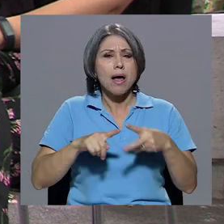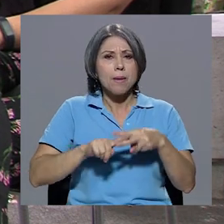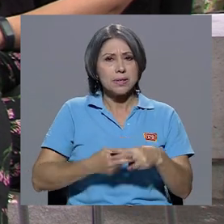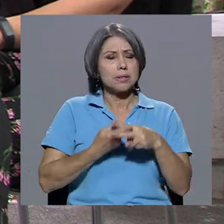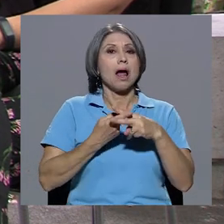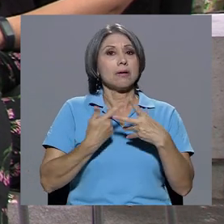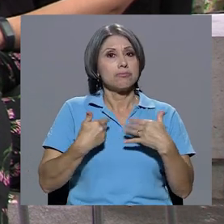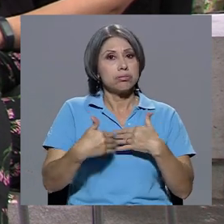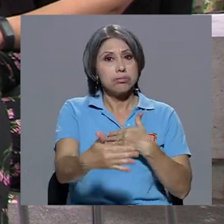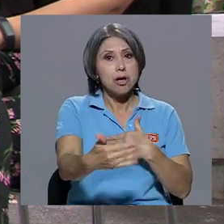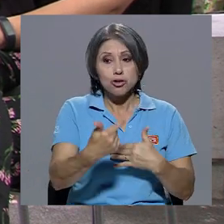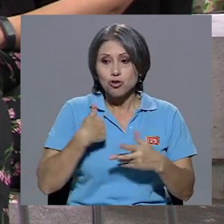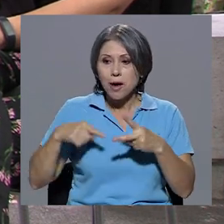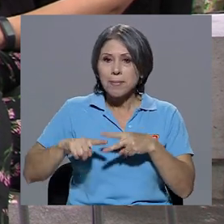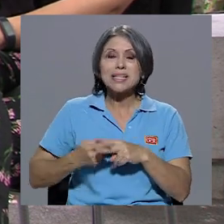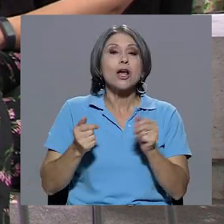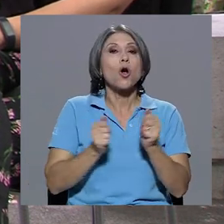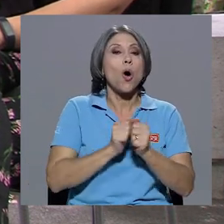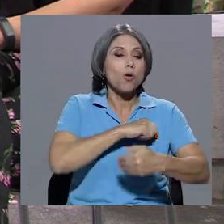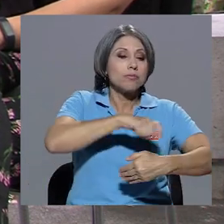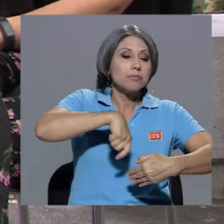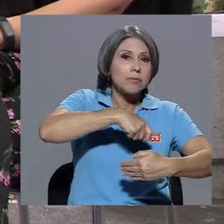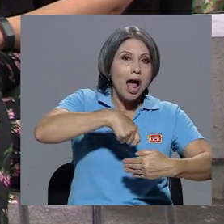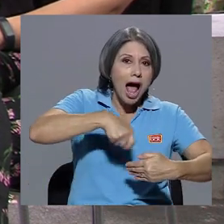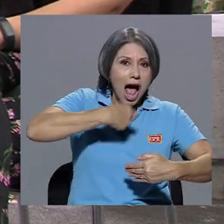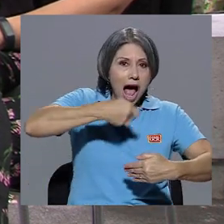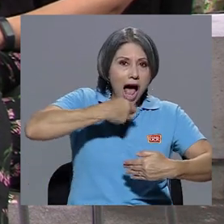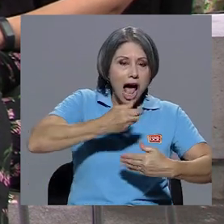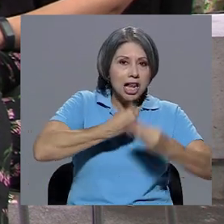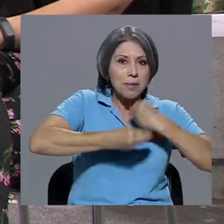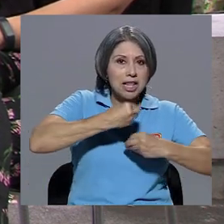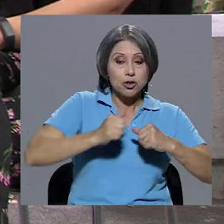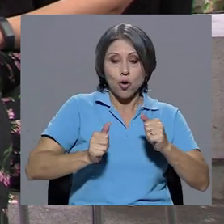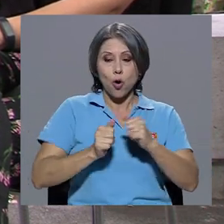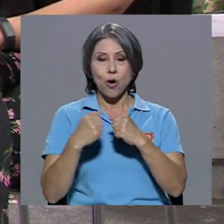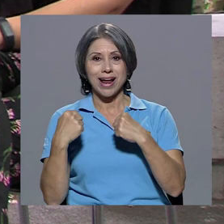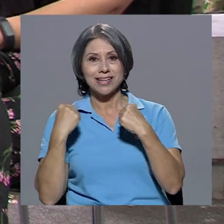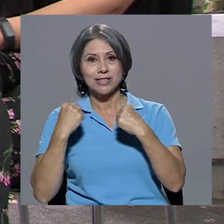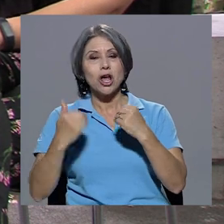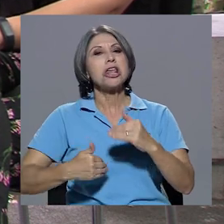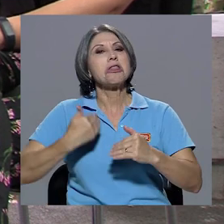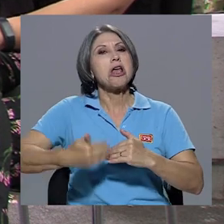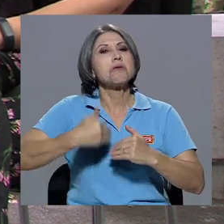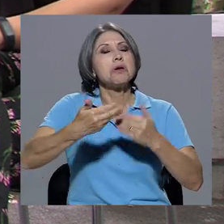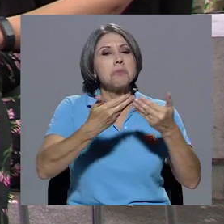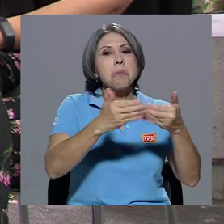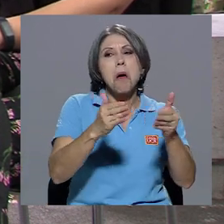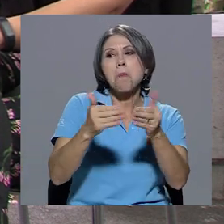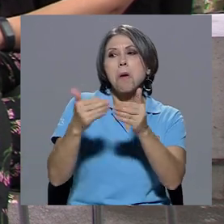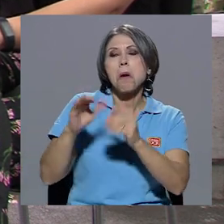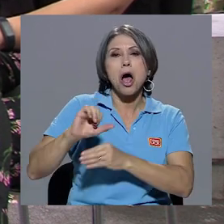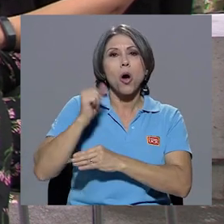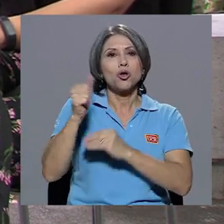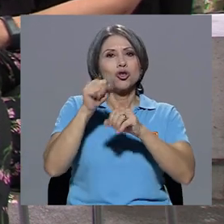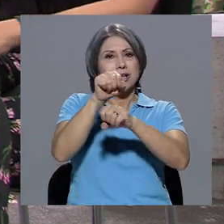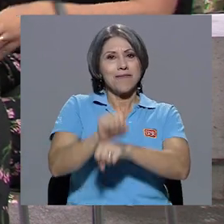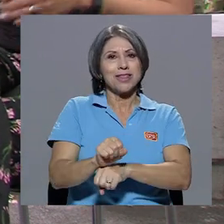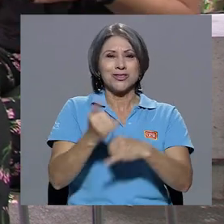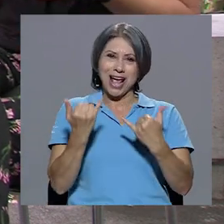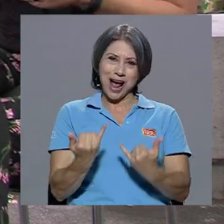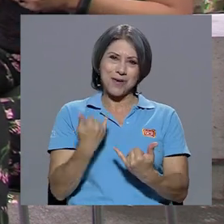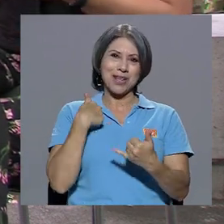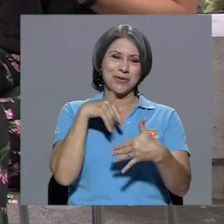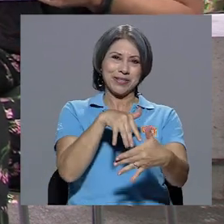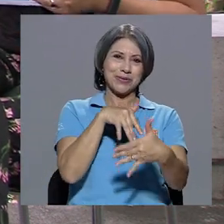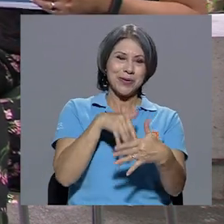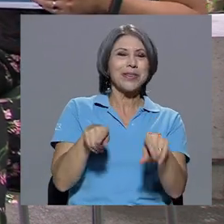por lo menos empezar por algo, digamos. Yo empecé con la alimentación y con el ejercicio físico y eso me fue abriendo el resto de los hábitos y hoy en día los estudio y por eso